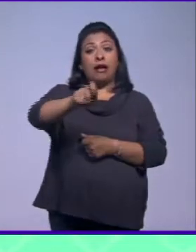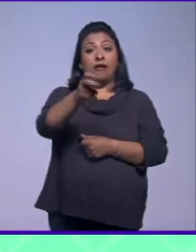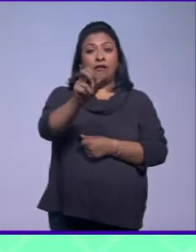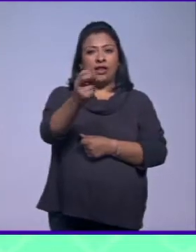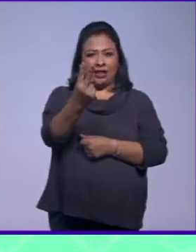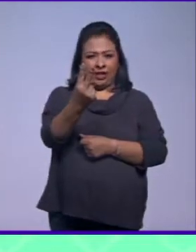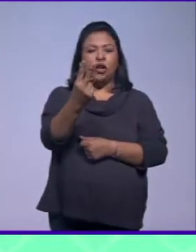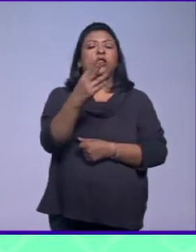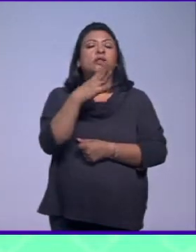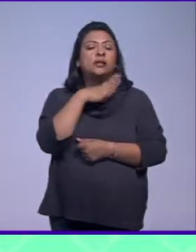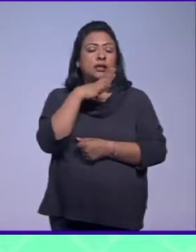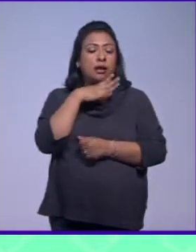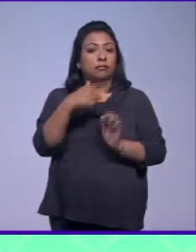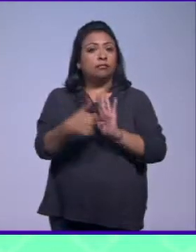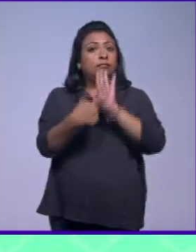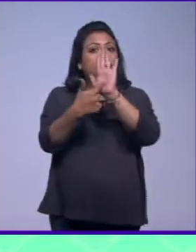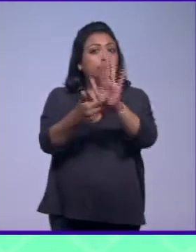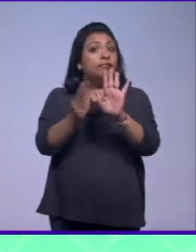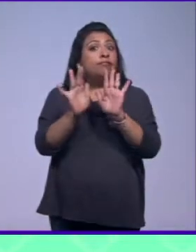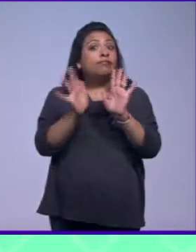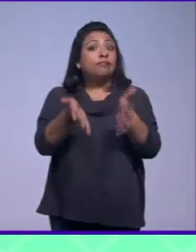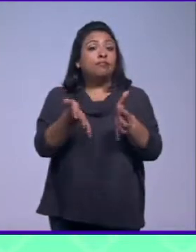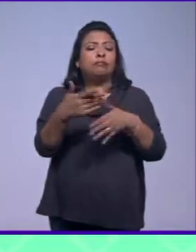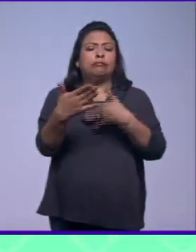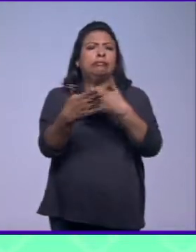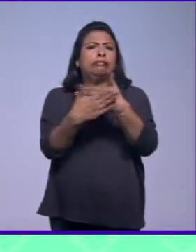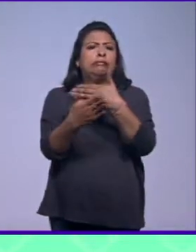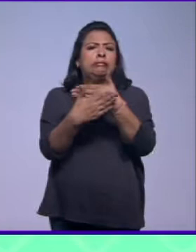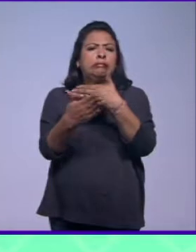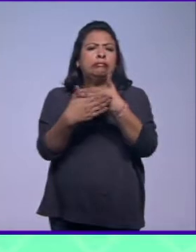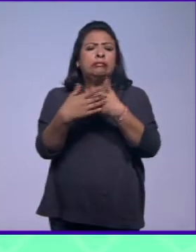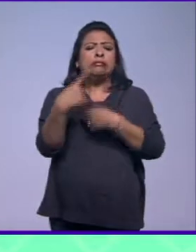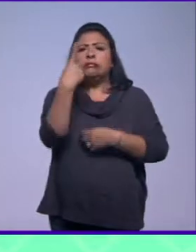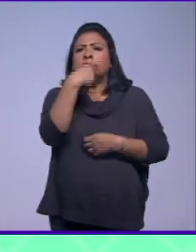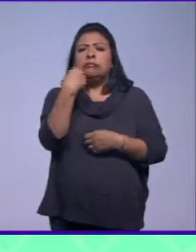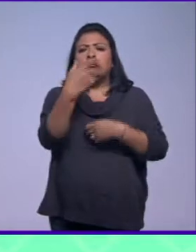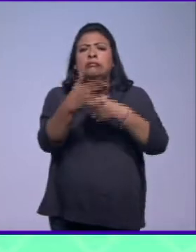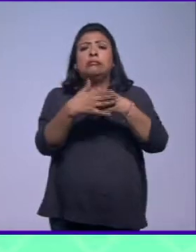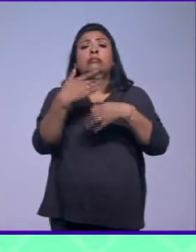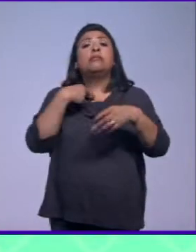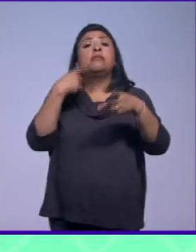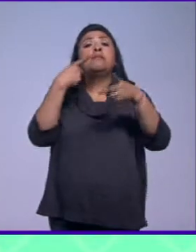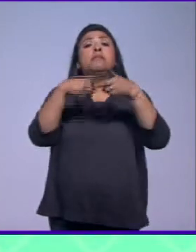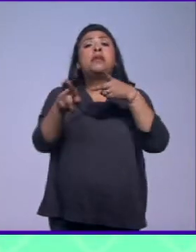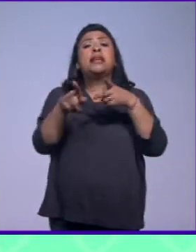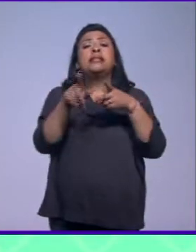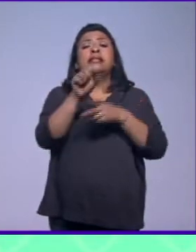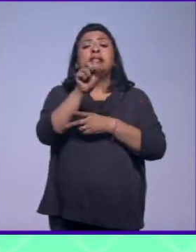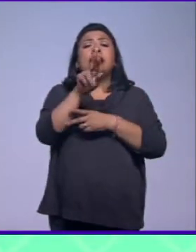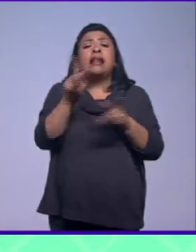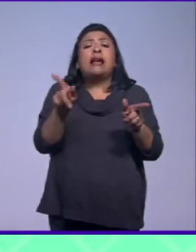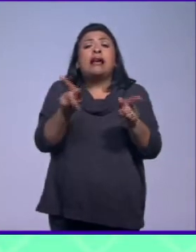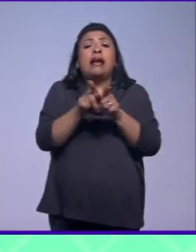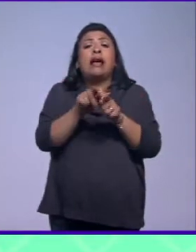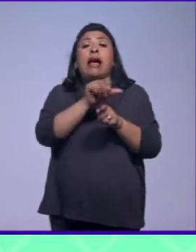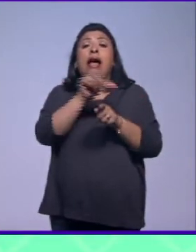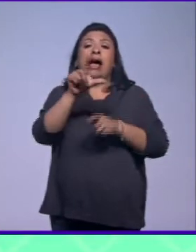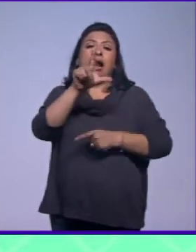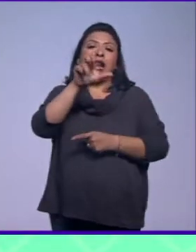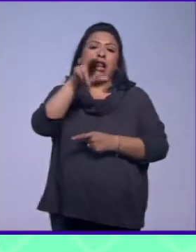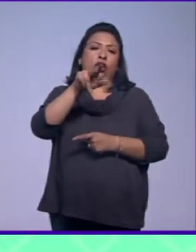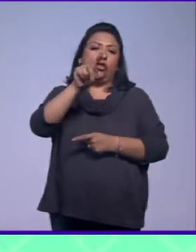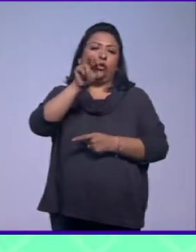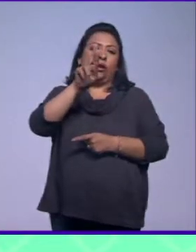también vamos a presentar ya muy próximamente dentro de unas horas del inicio de una miniserie en torno al león